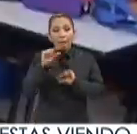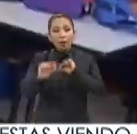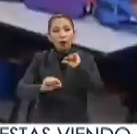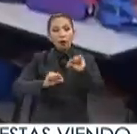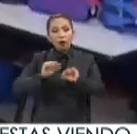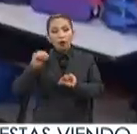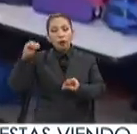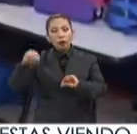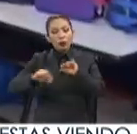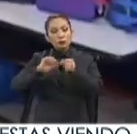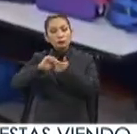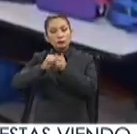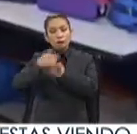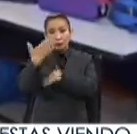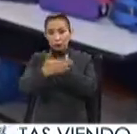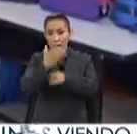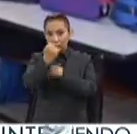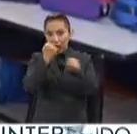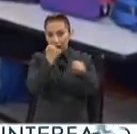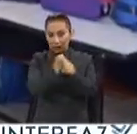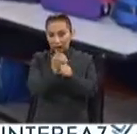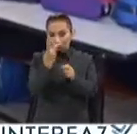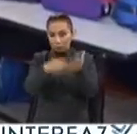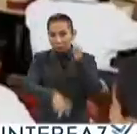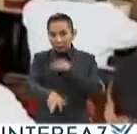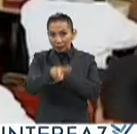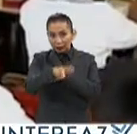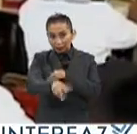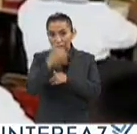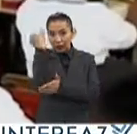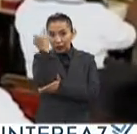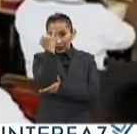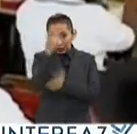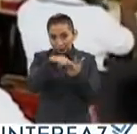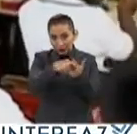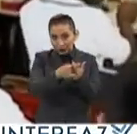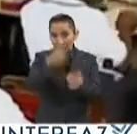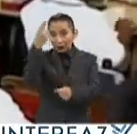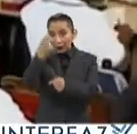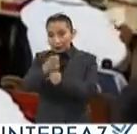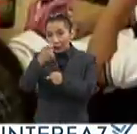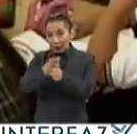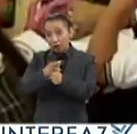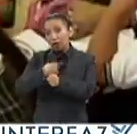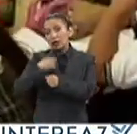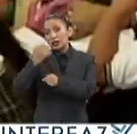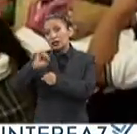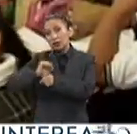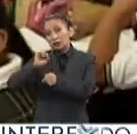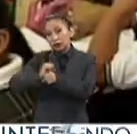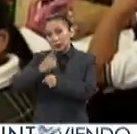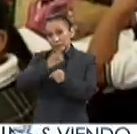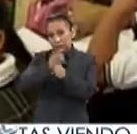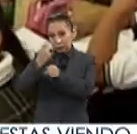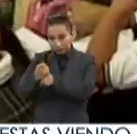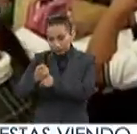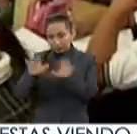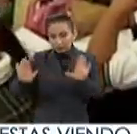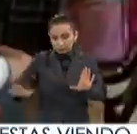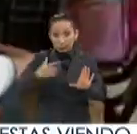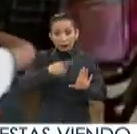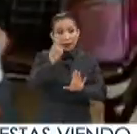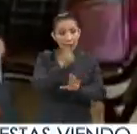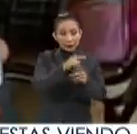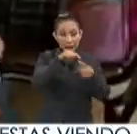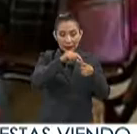paulatina, comenzando el próximo ciclo escolar en preescolar y en el primer grado de primaria y secundaria. Con base en el